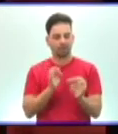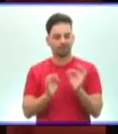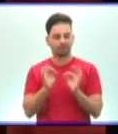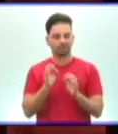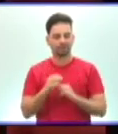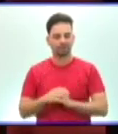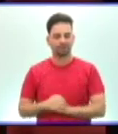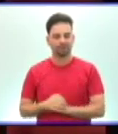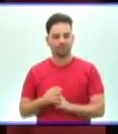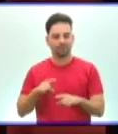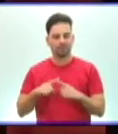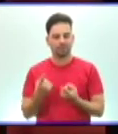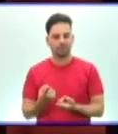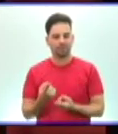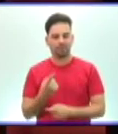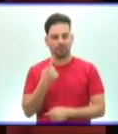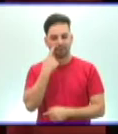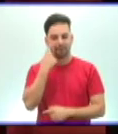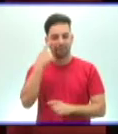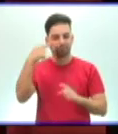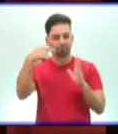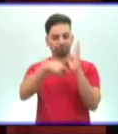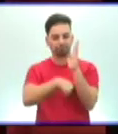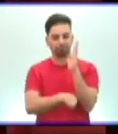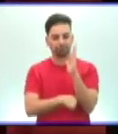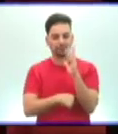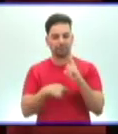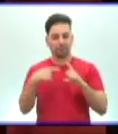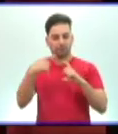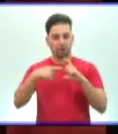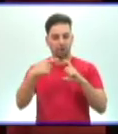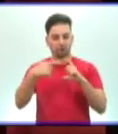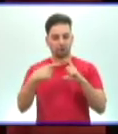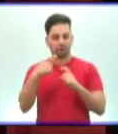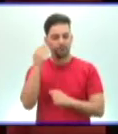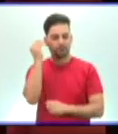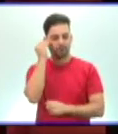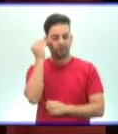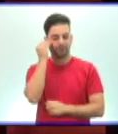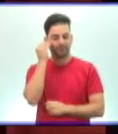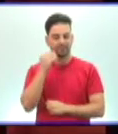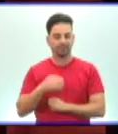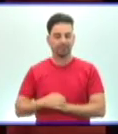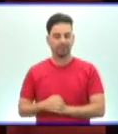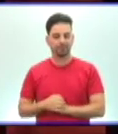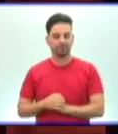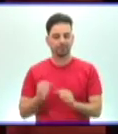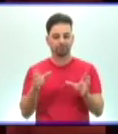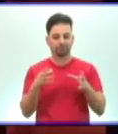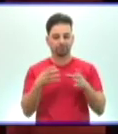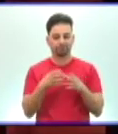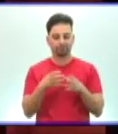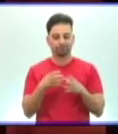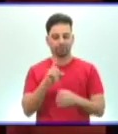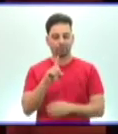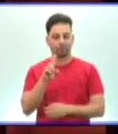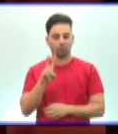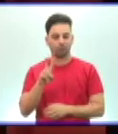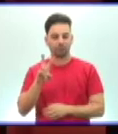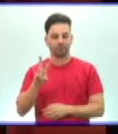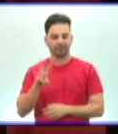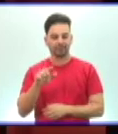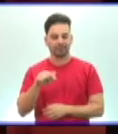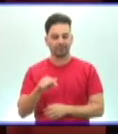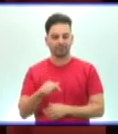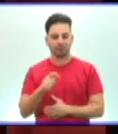hemos aprendido en las unidades 1, 2 y 3 en este curso escolar. Y es ese precisamente el tema